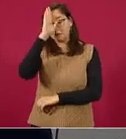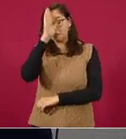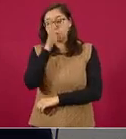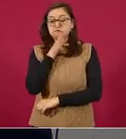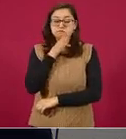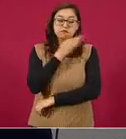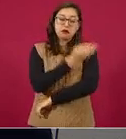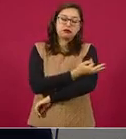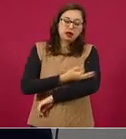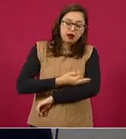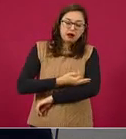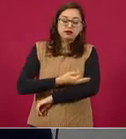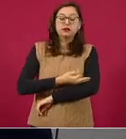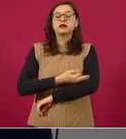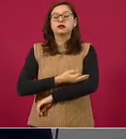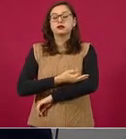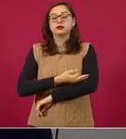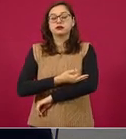la tarde,